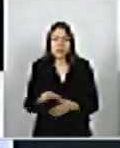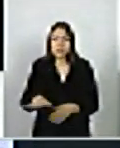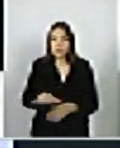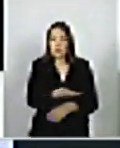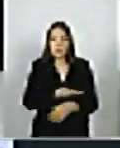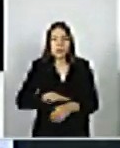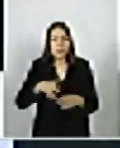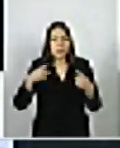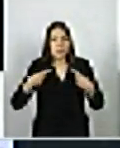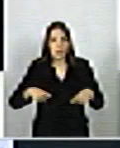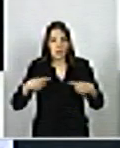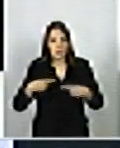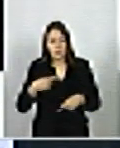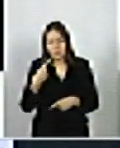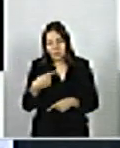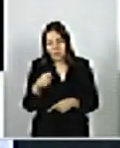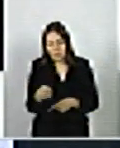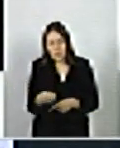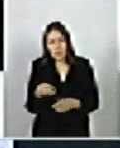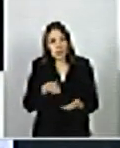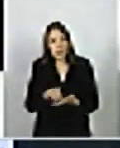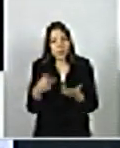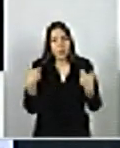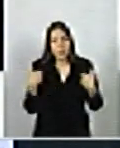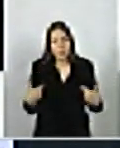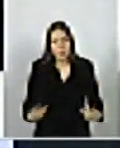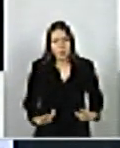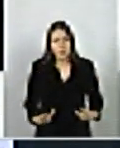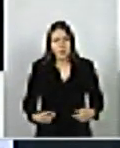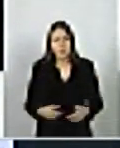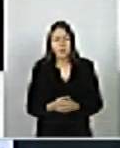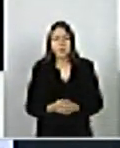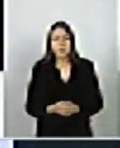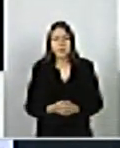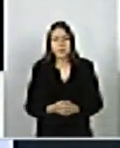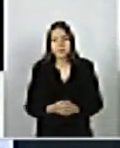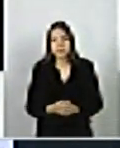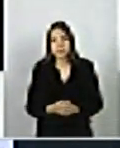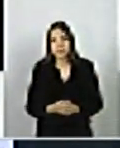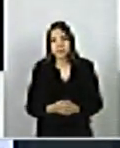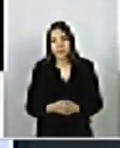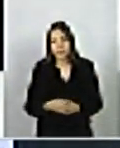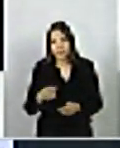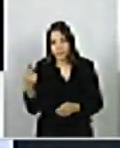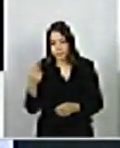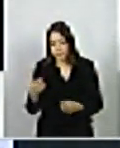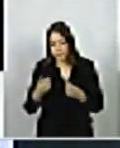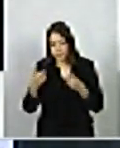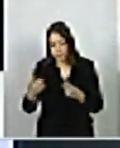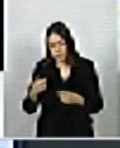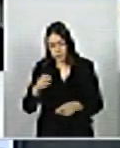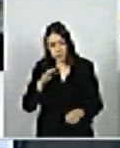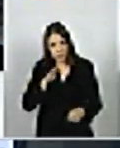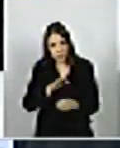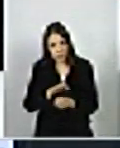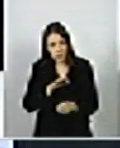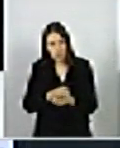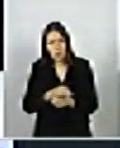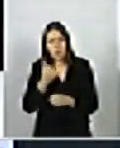y a la protección y prevención de las enfermedades